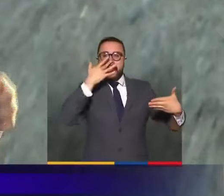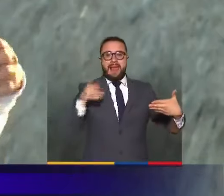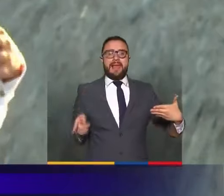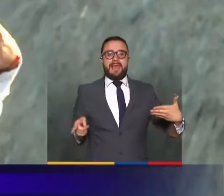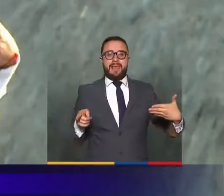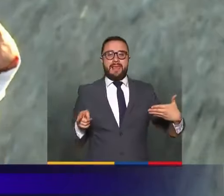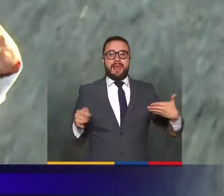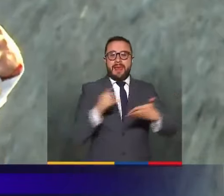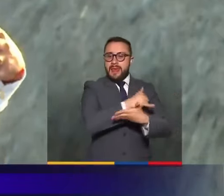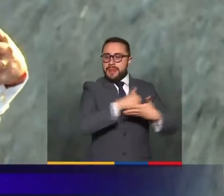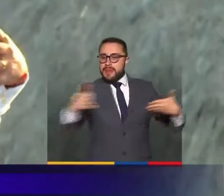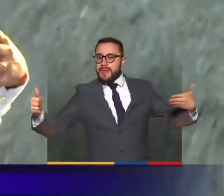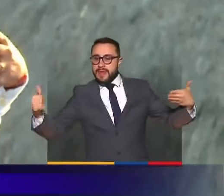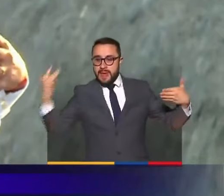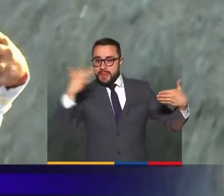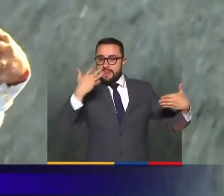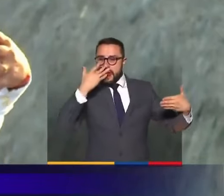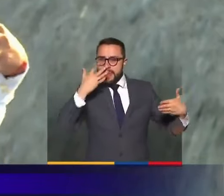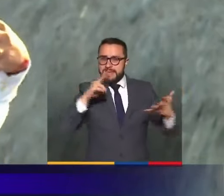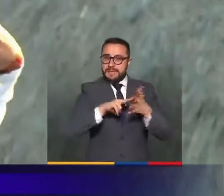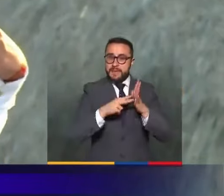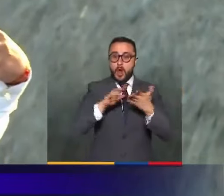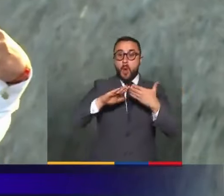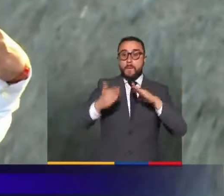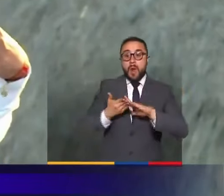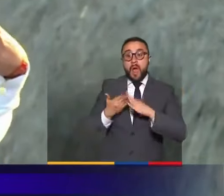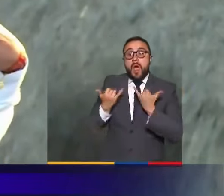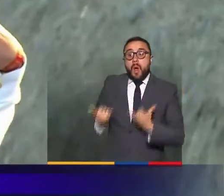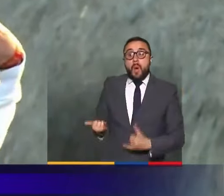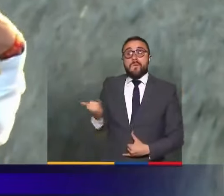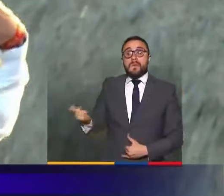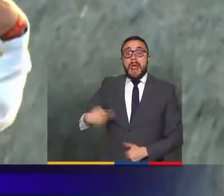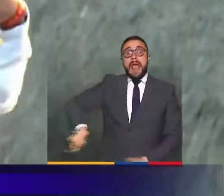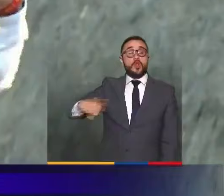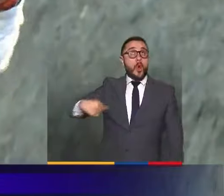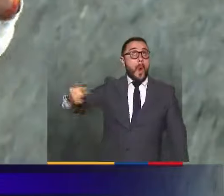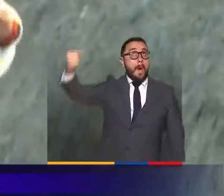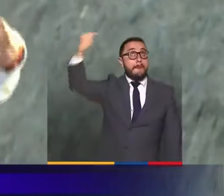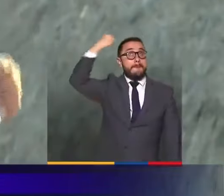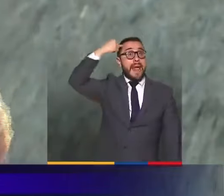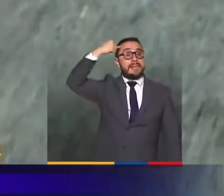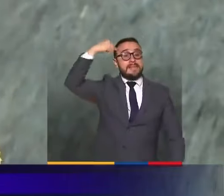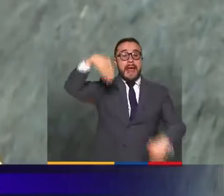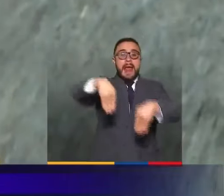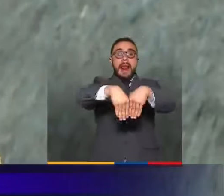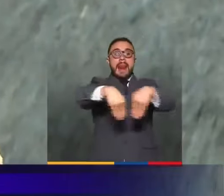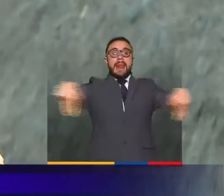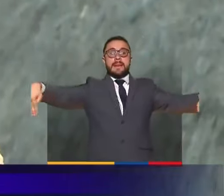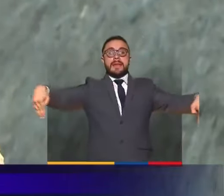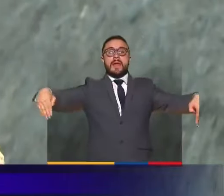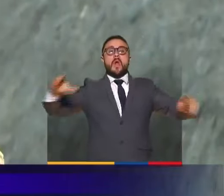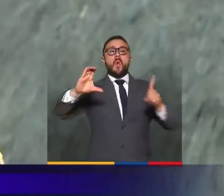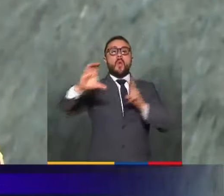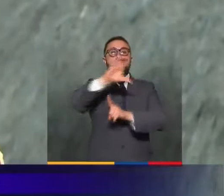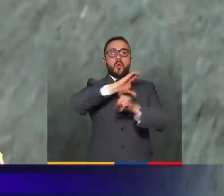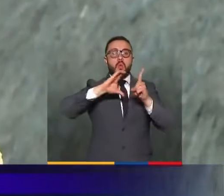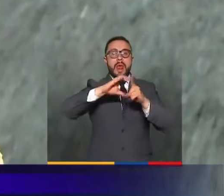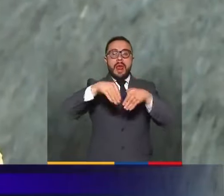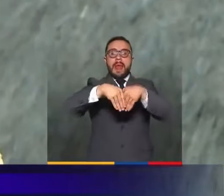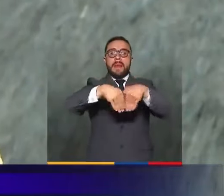¿Cierto? Donde las comunidades actuales piensan que es su límite cultural y